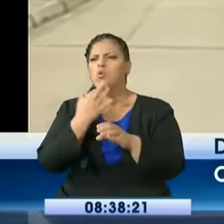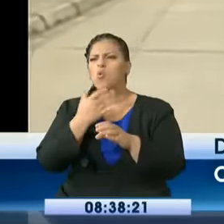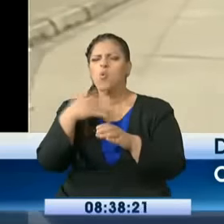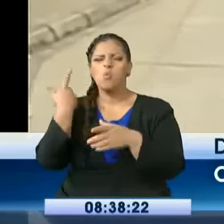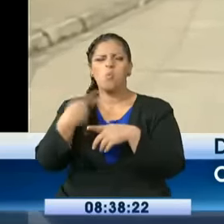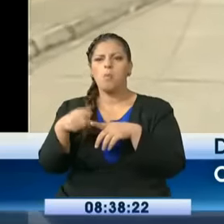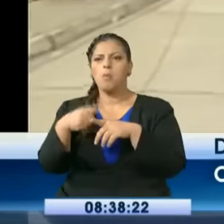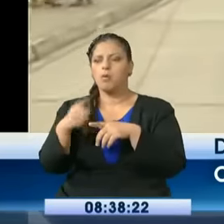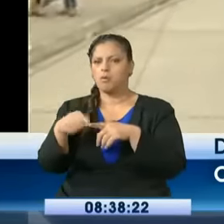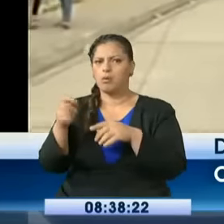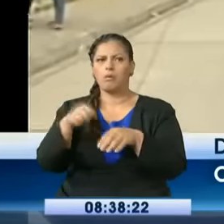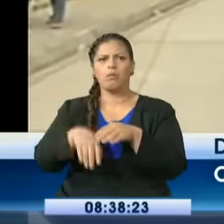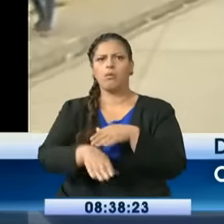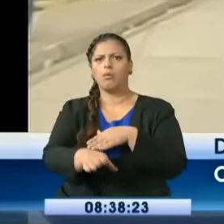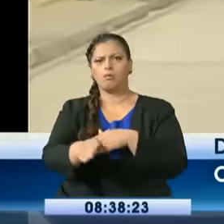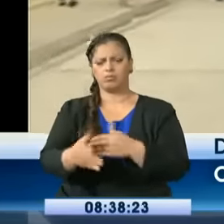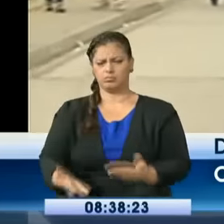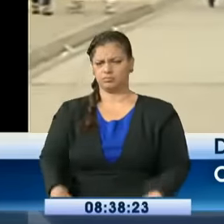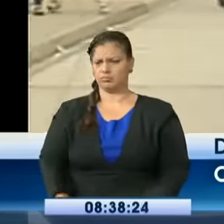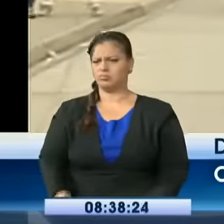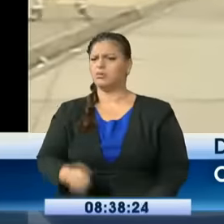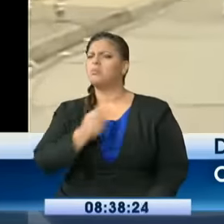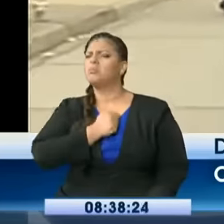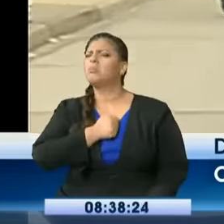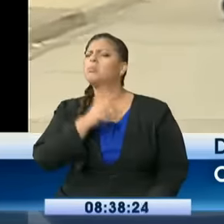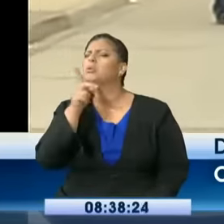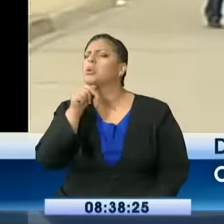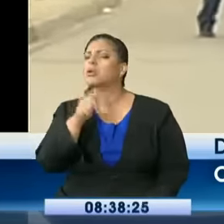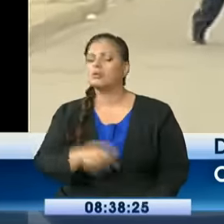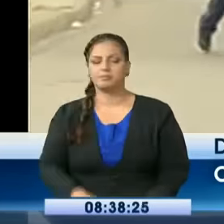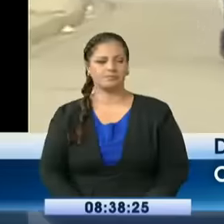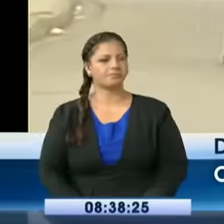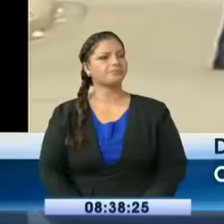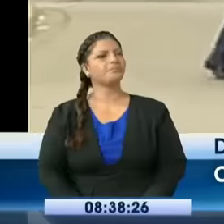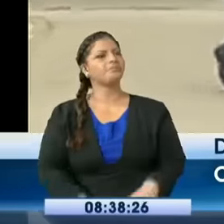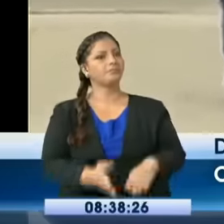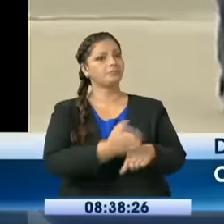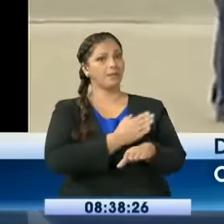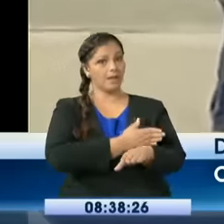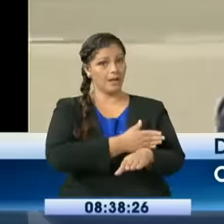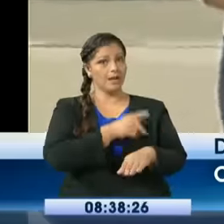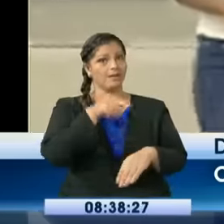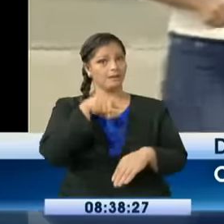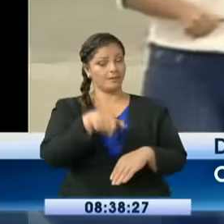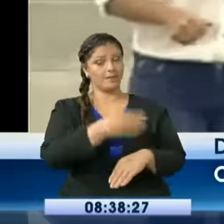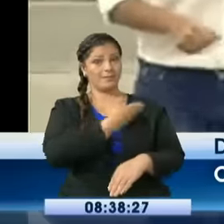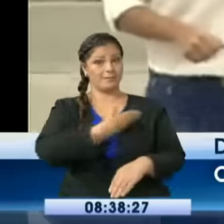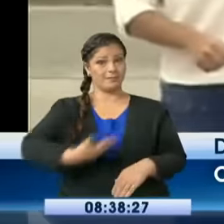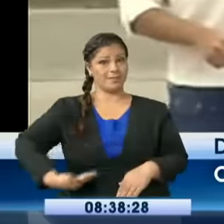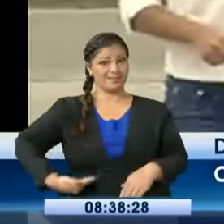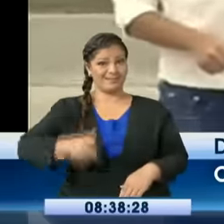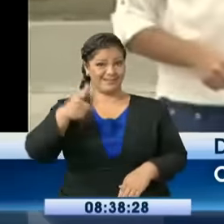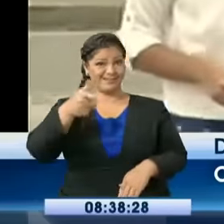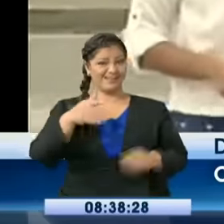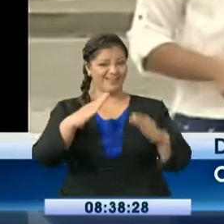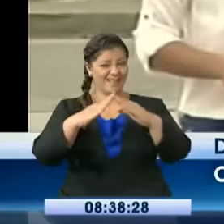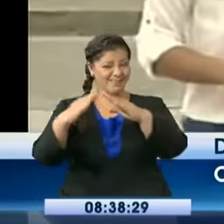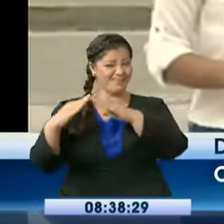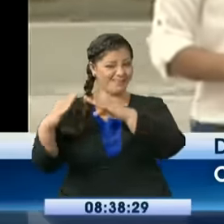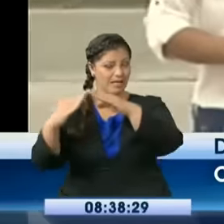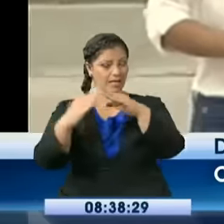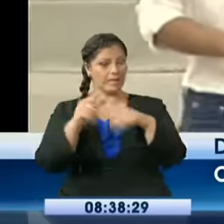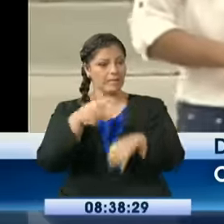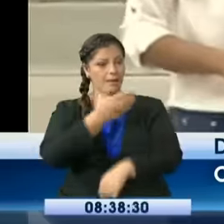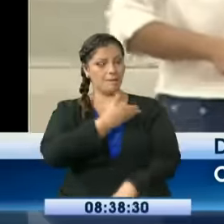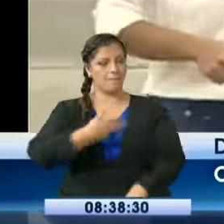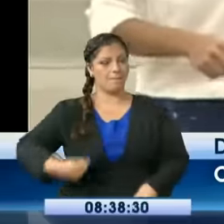conocimiento es que el señor presidente de la Asociación de Moradores de la Ciudadela permite el ingreso de vehículos informales previo al pago